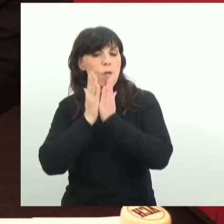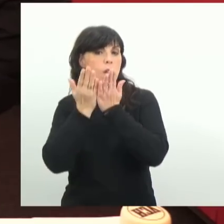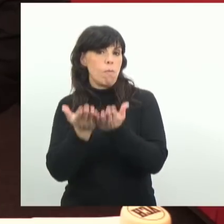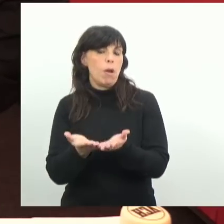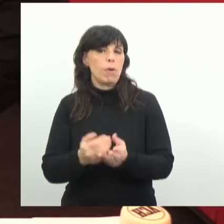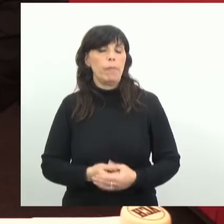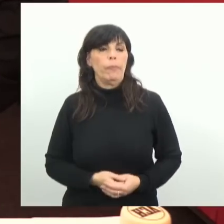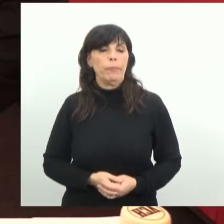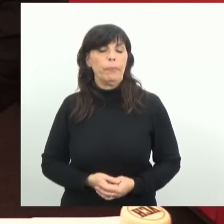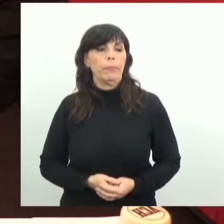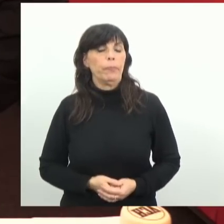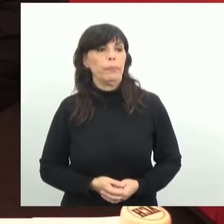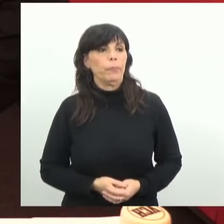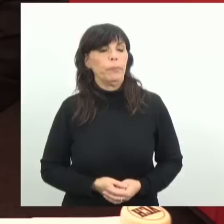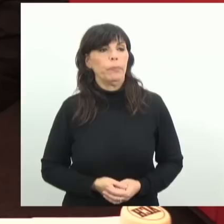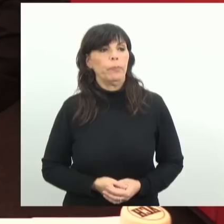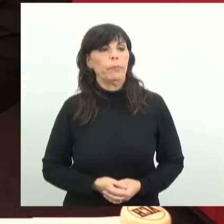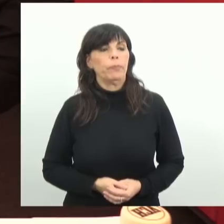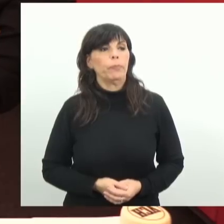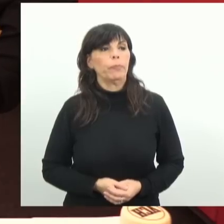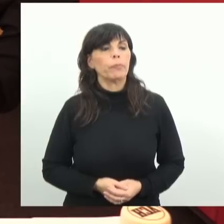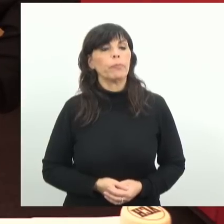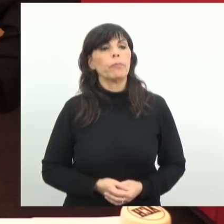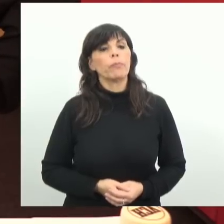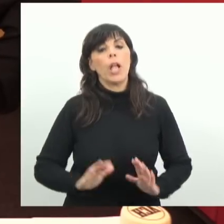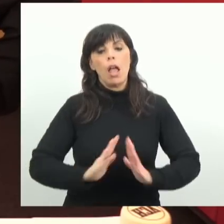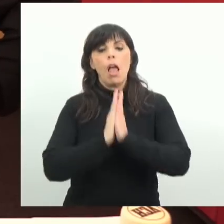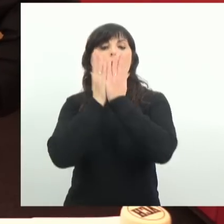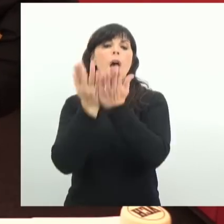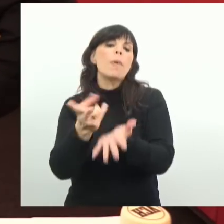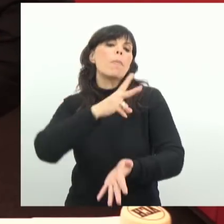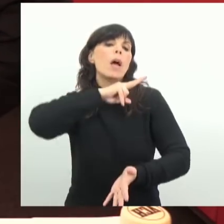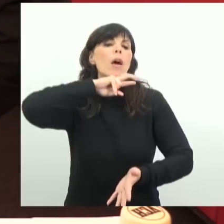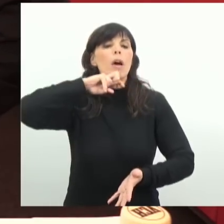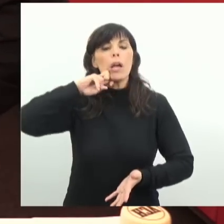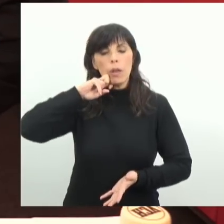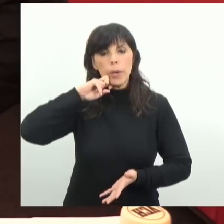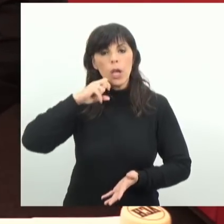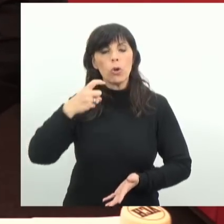Hebreos nos revela otra verdad cuando dice: